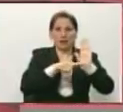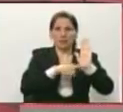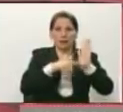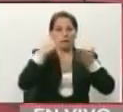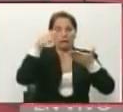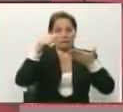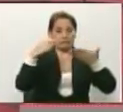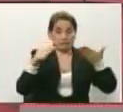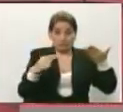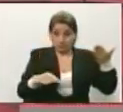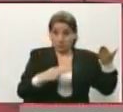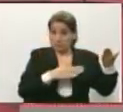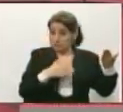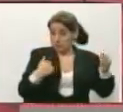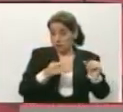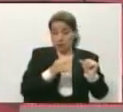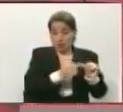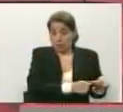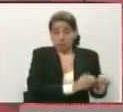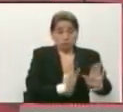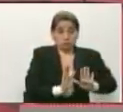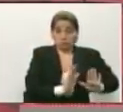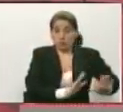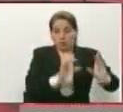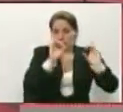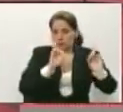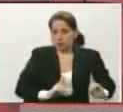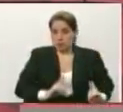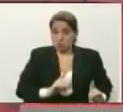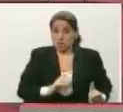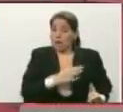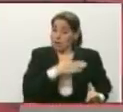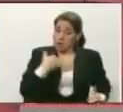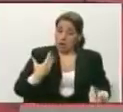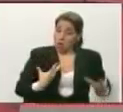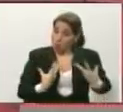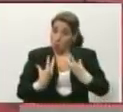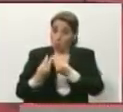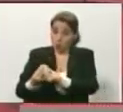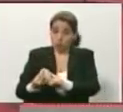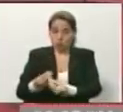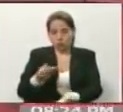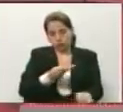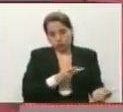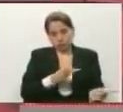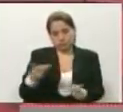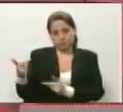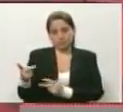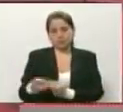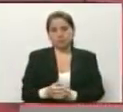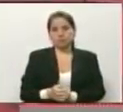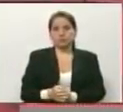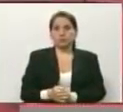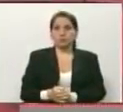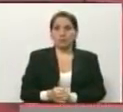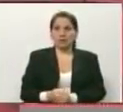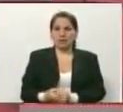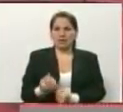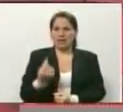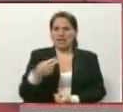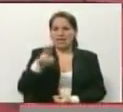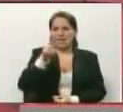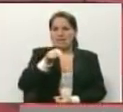Los que se quieran quedar, quédense. Los que me quieran acompañar, bienvenidos. Ni uno solo se